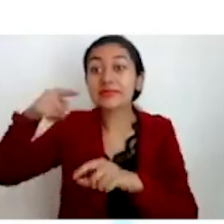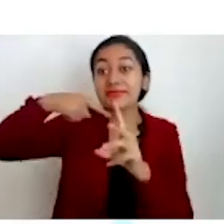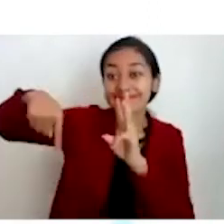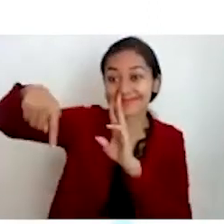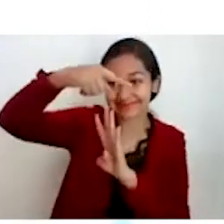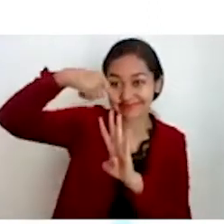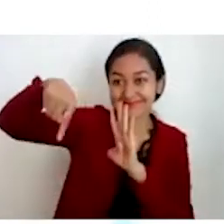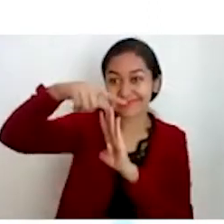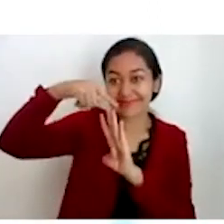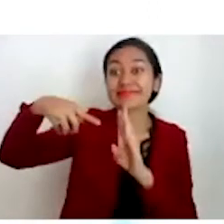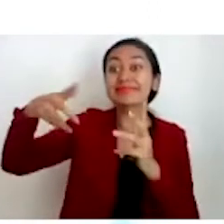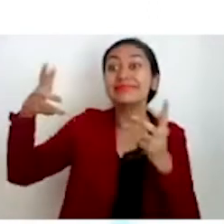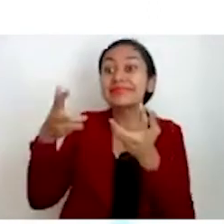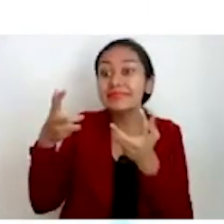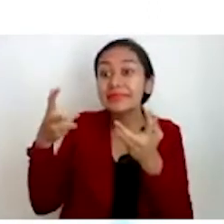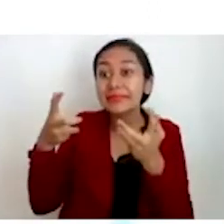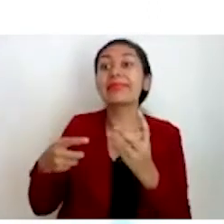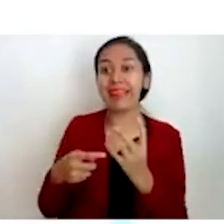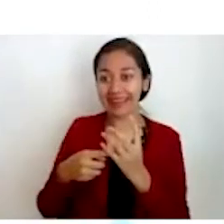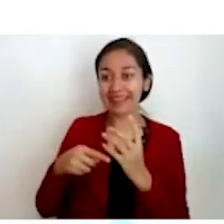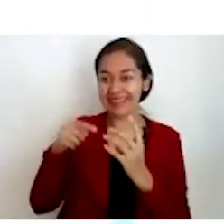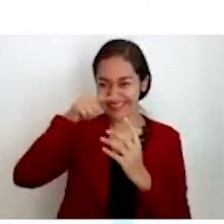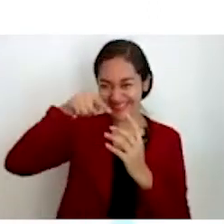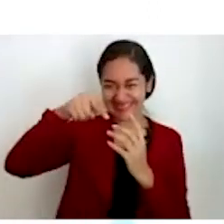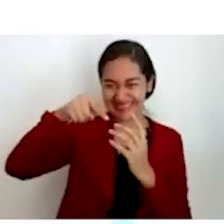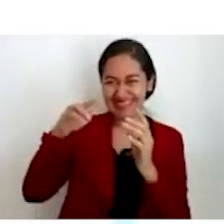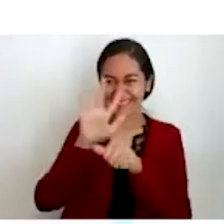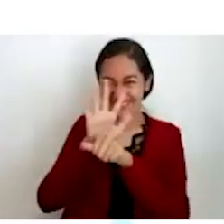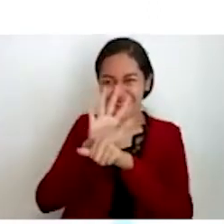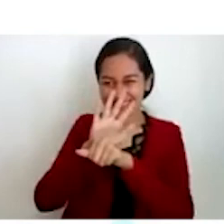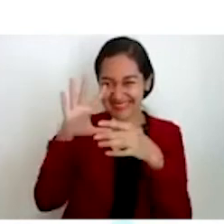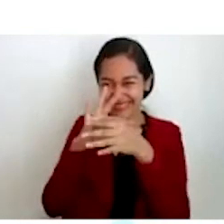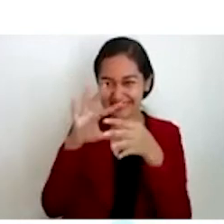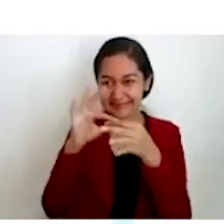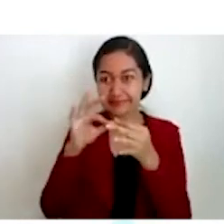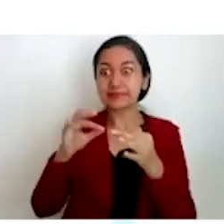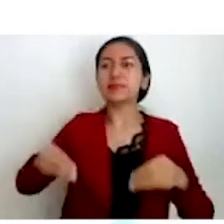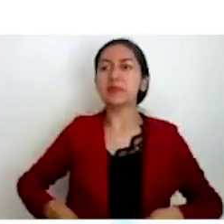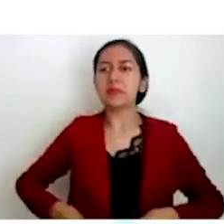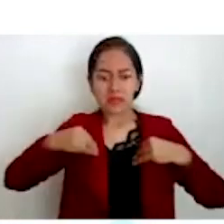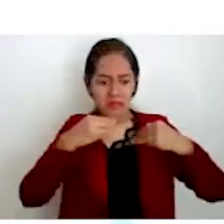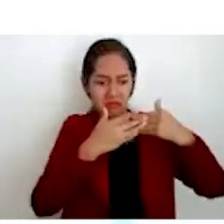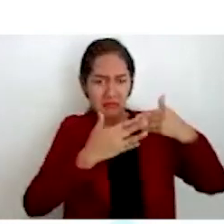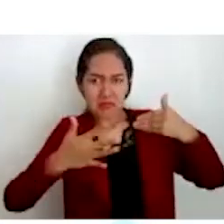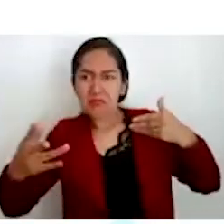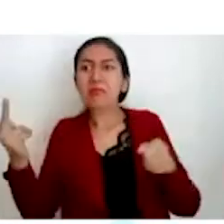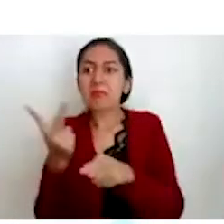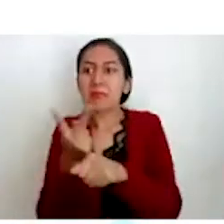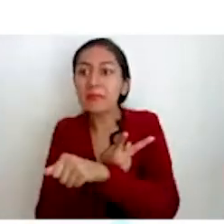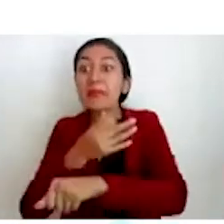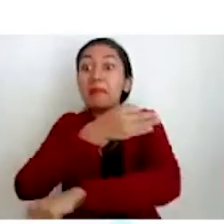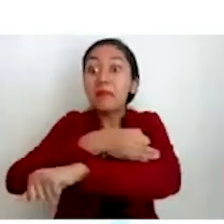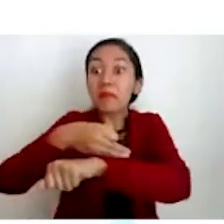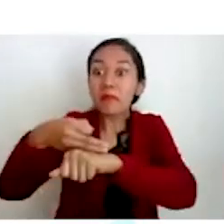film de Arturo Ripstein, El Castillo de la Pureza. La vida cotidiana de la familia transcurre en una vieja